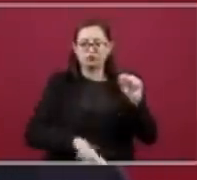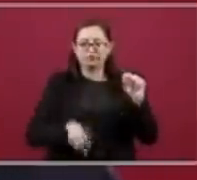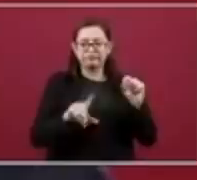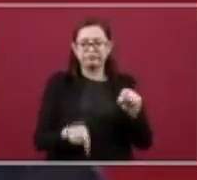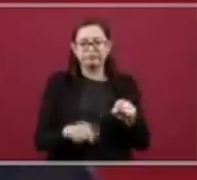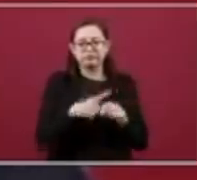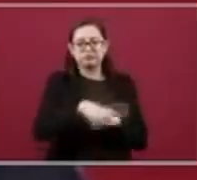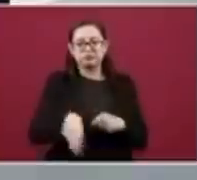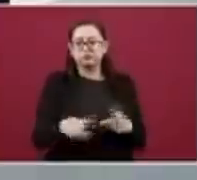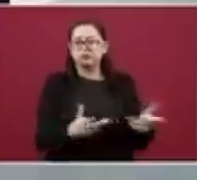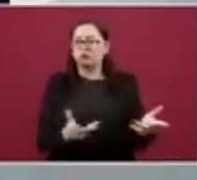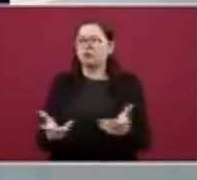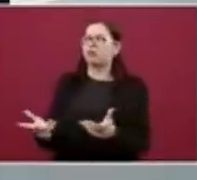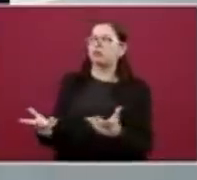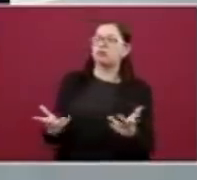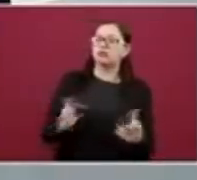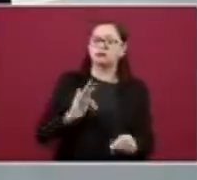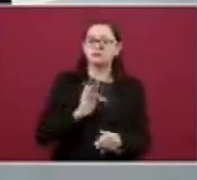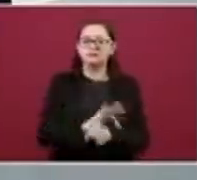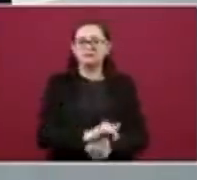nacionales. Entonces,